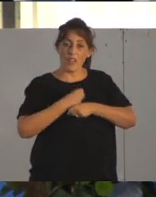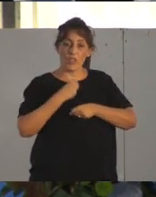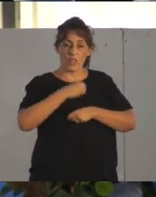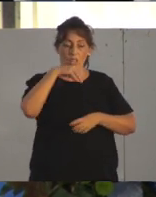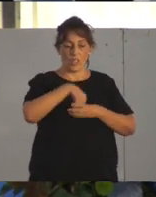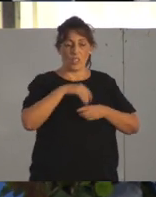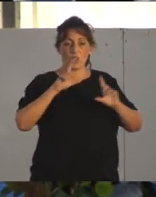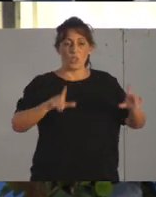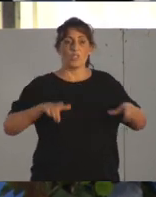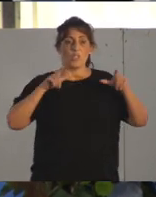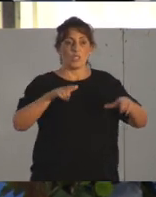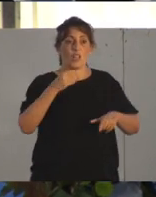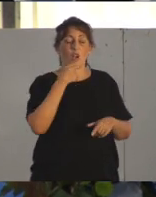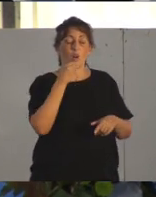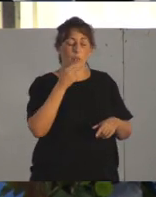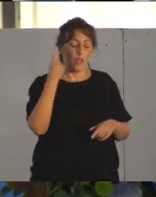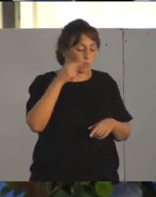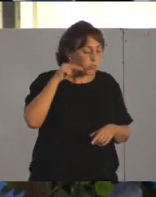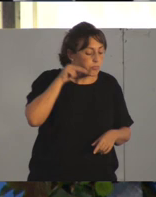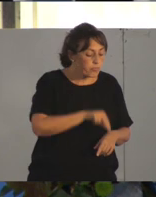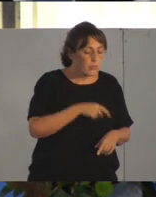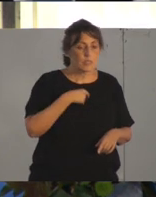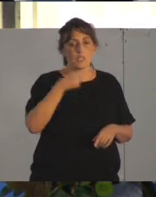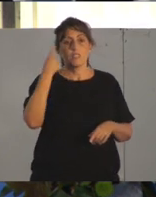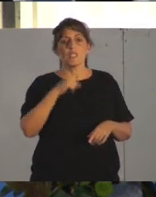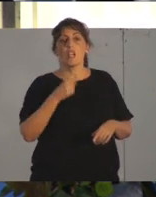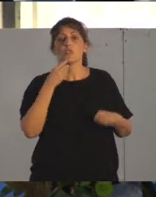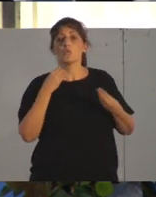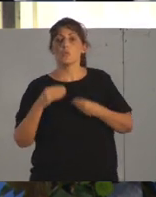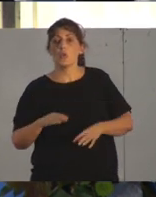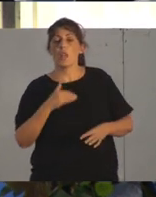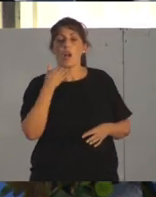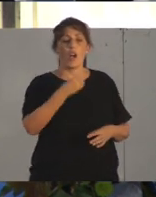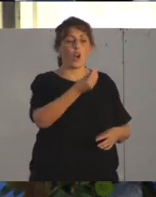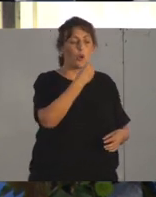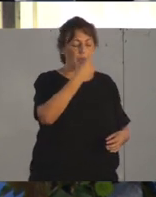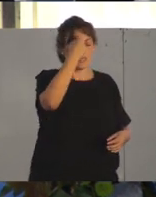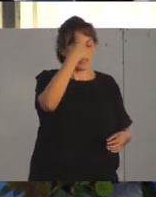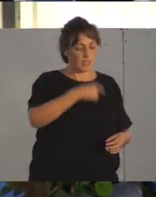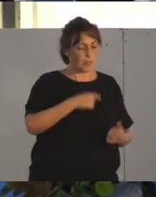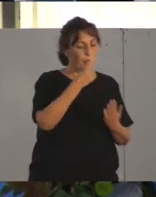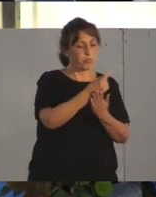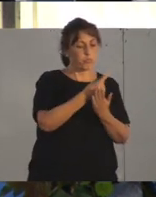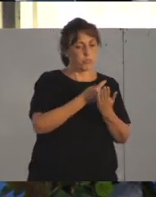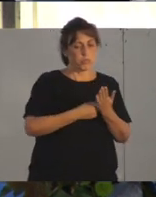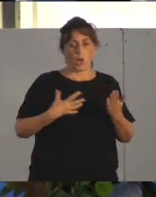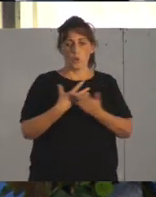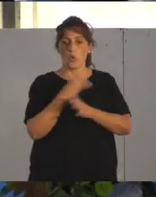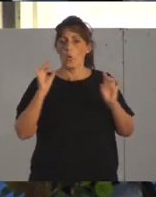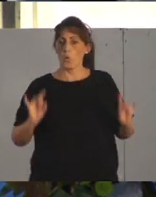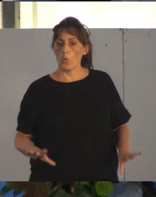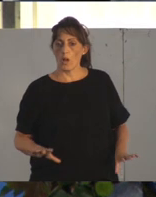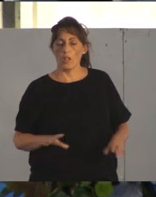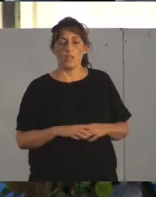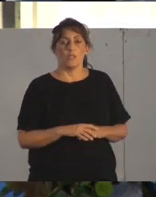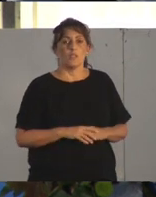sea personal en práctica, sea personal nuevo, sea personal de sustitución, den de comer de igual manera. Podéis